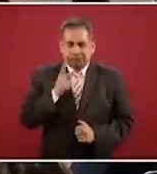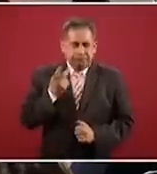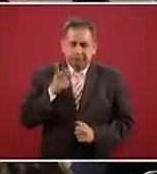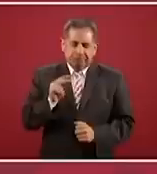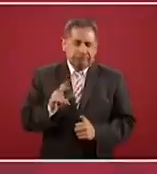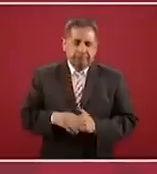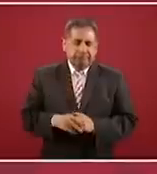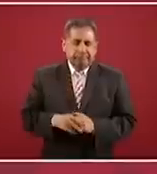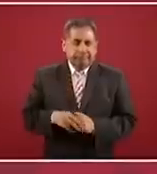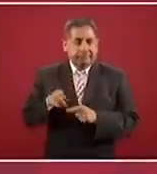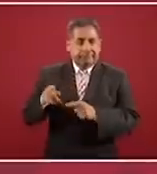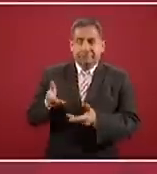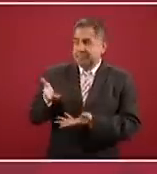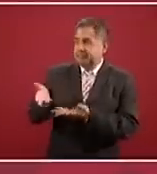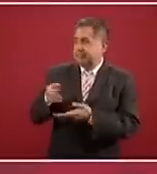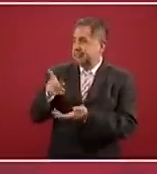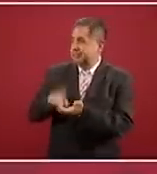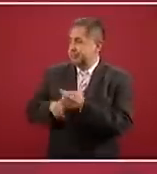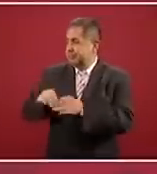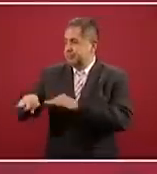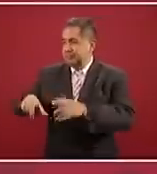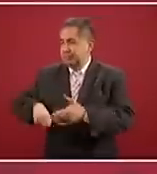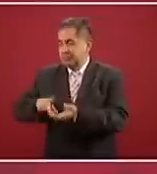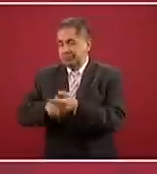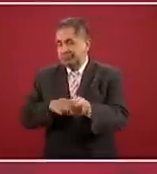para el servicio público.